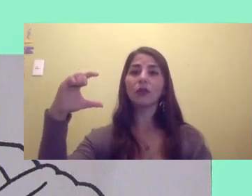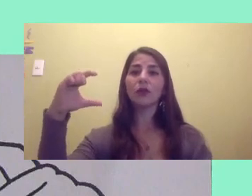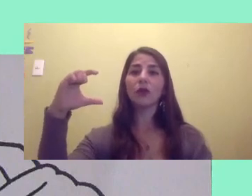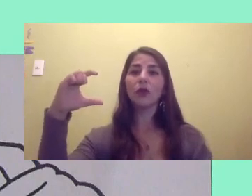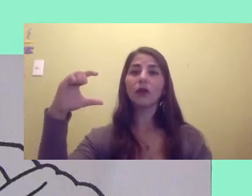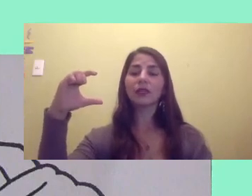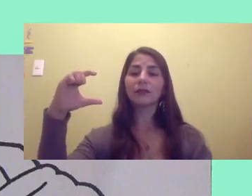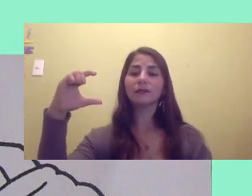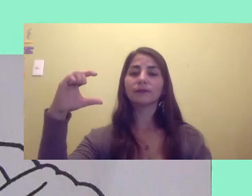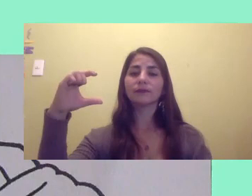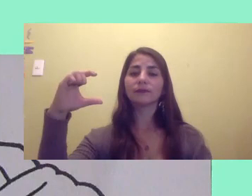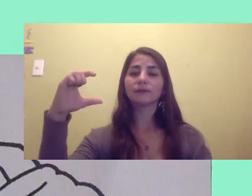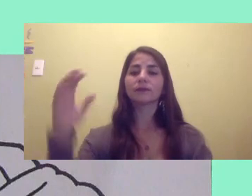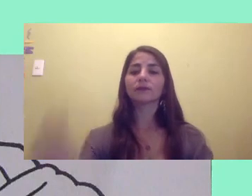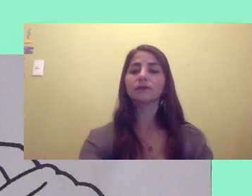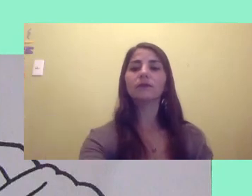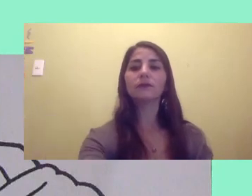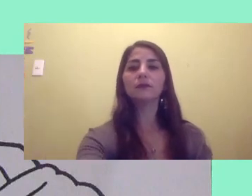la mano, o así.